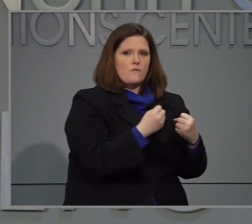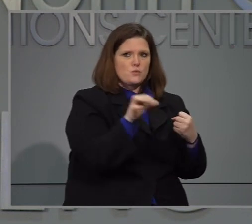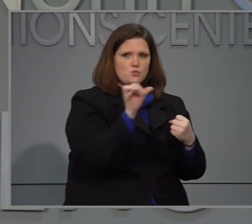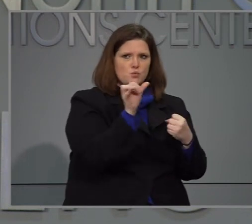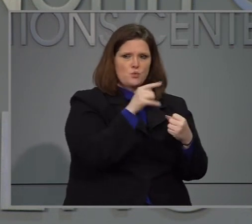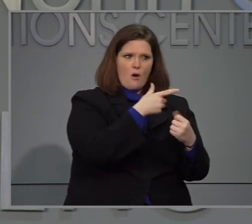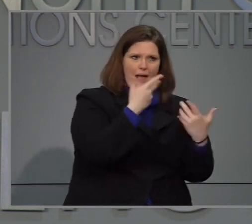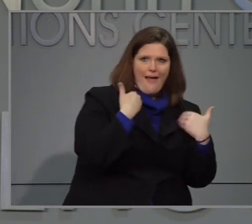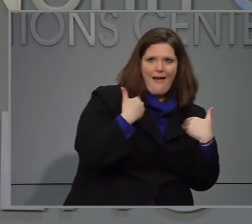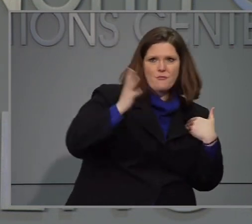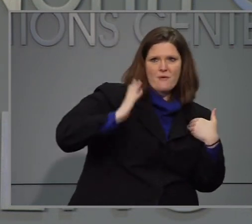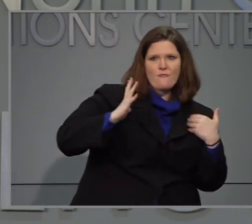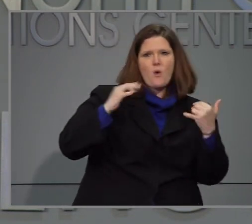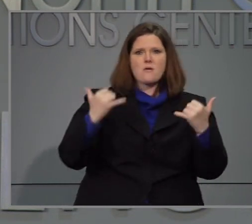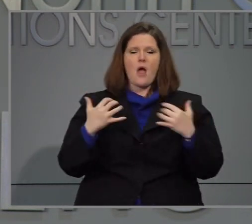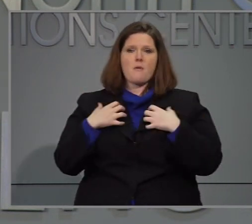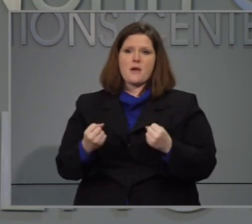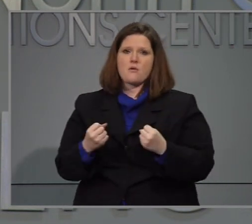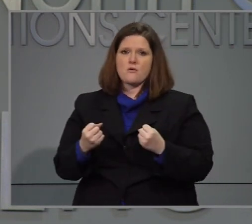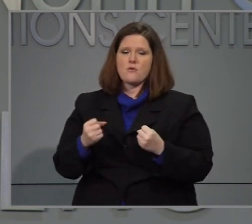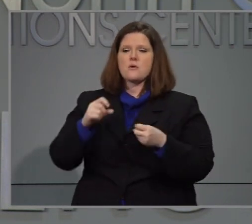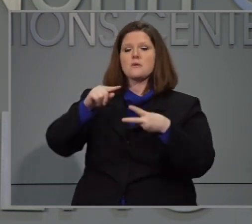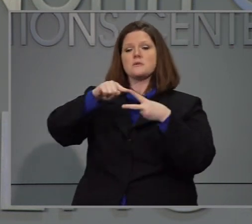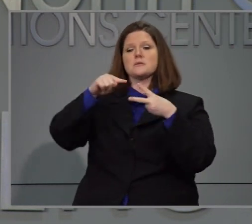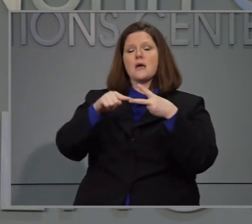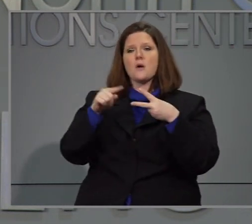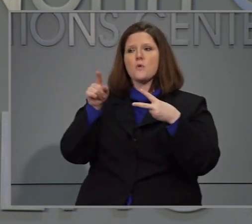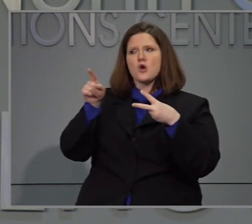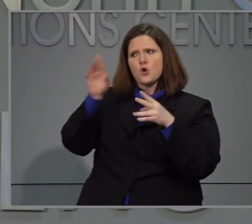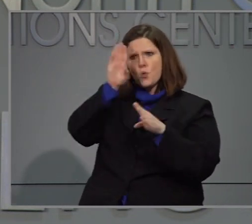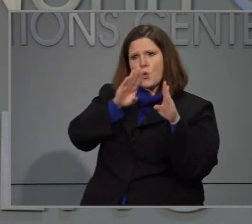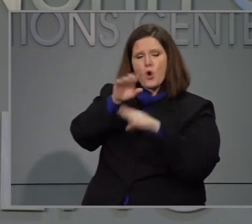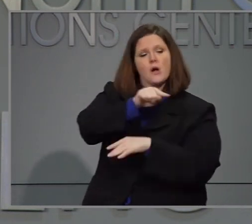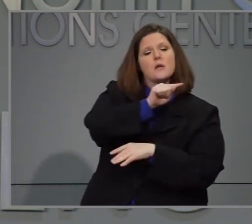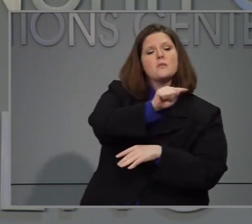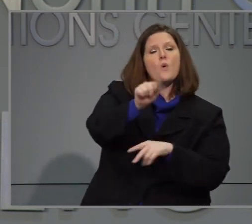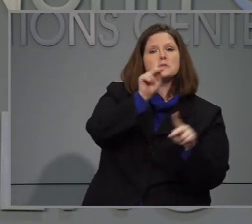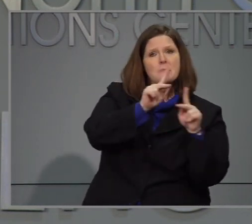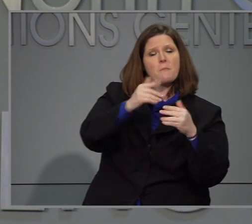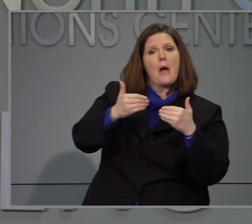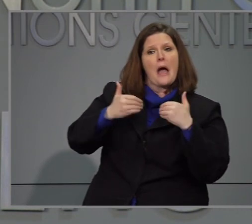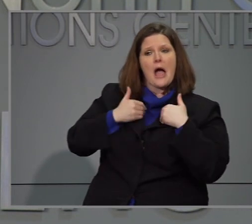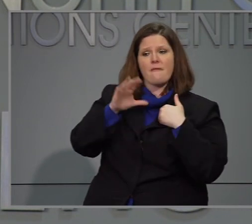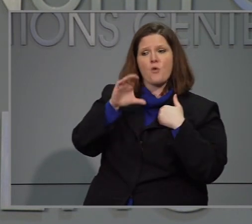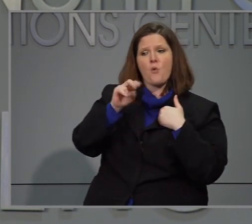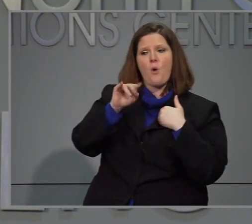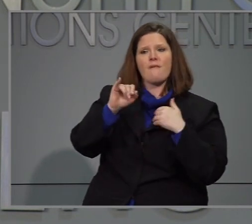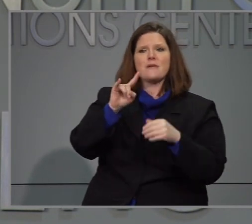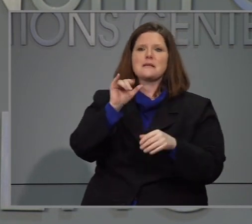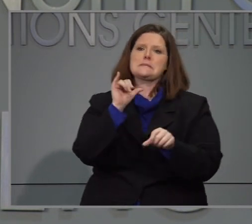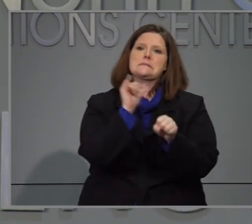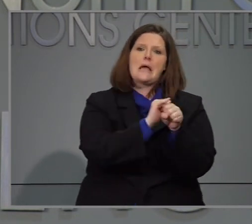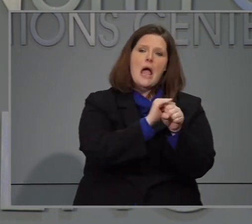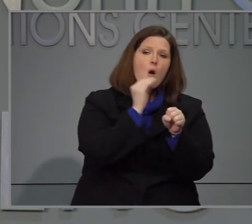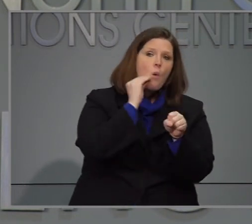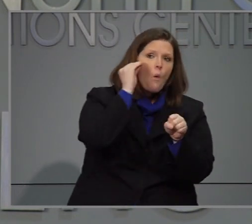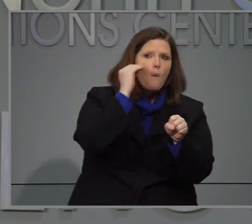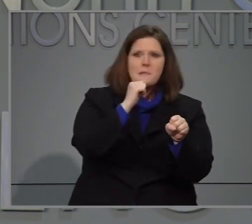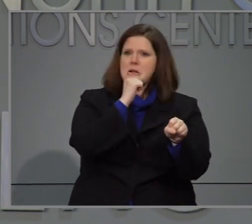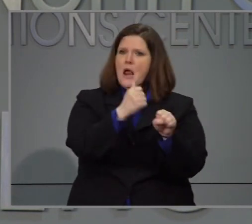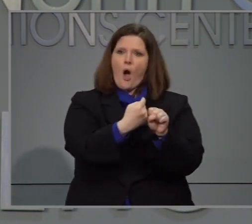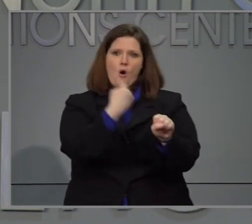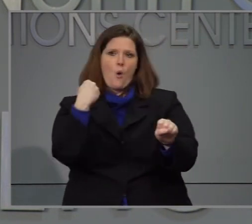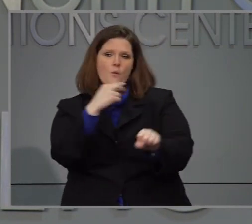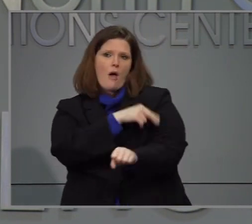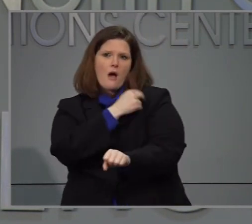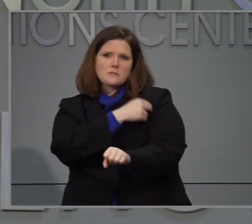segunda pregunta que tengo, está preocupado de que no están yendo al hospital los que a lo mejor tienen COVID y están afectando las